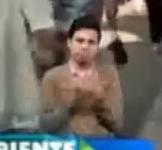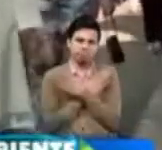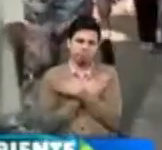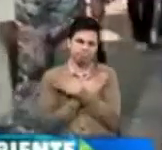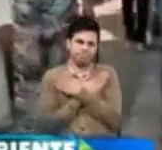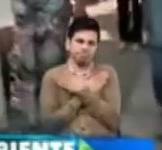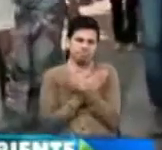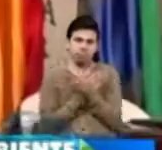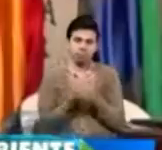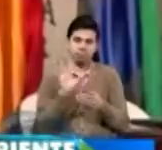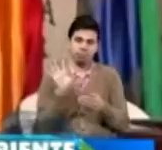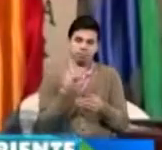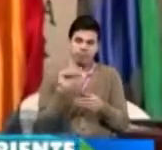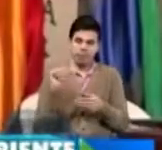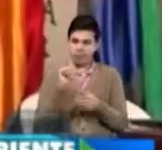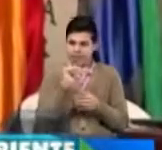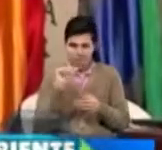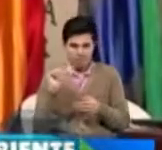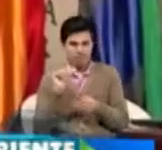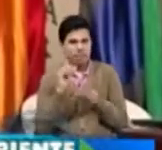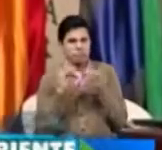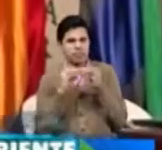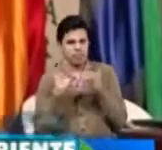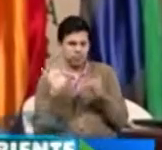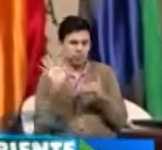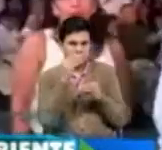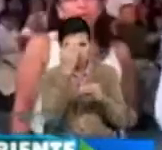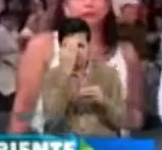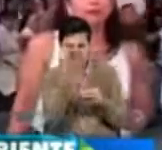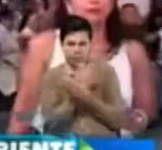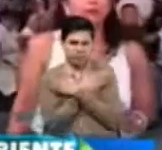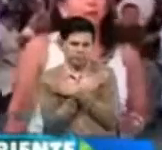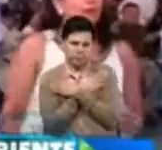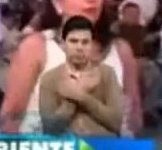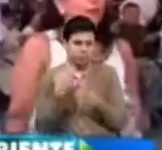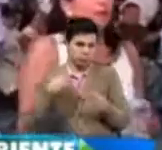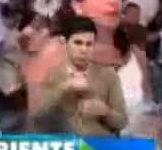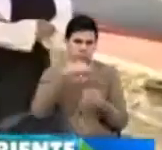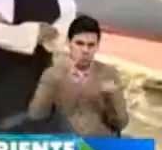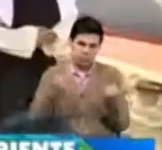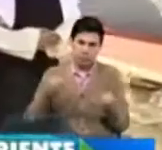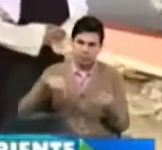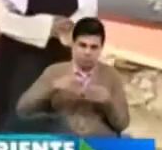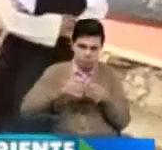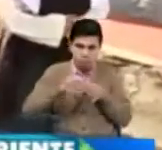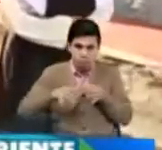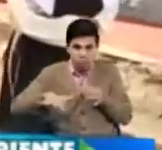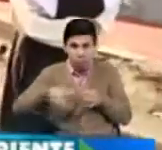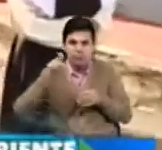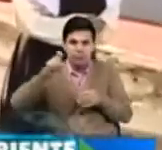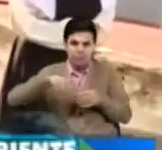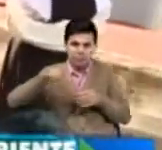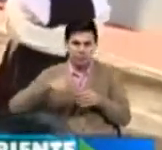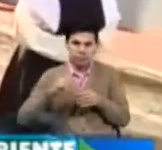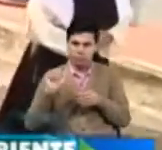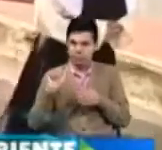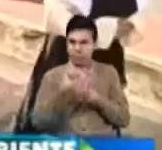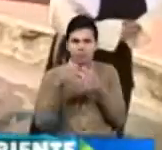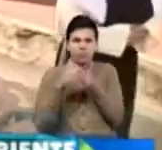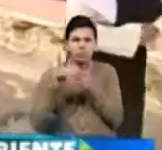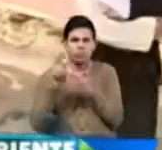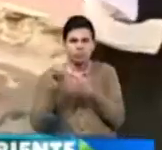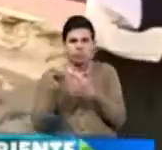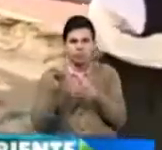felicitarlas, no solamente a las hermanas, sino a todos, porque es lo que necesitamos en nuestro municipio. La comunidad de hermanas dominicas de la